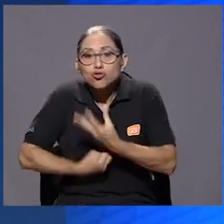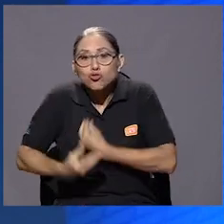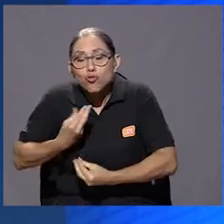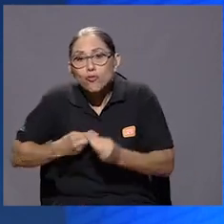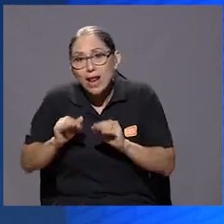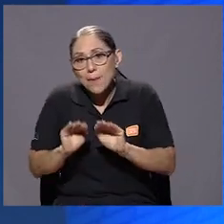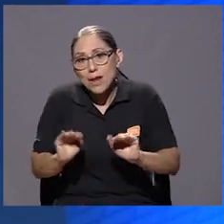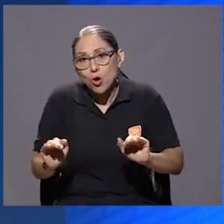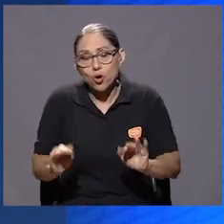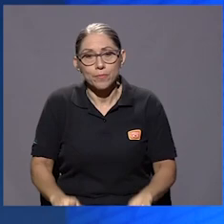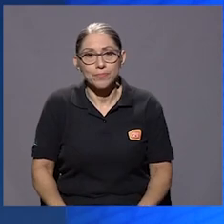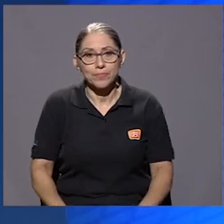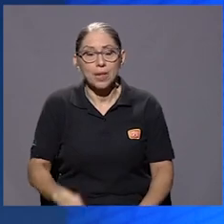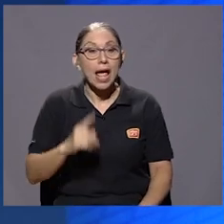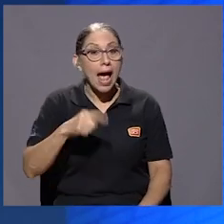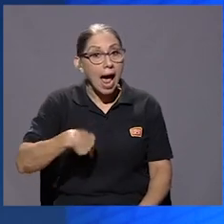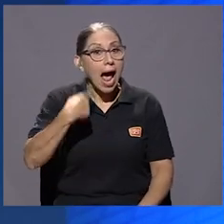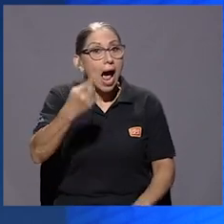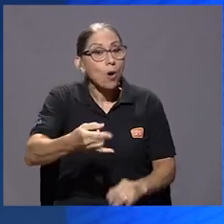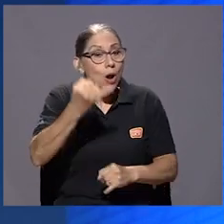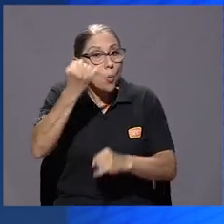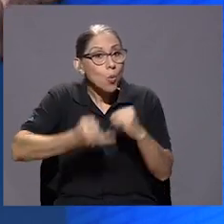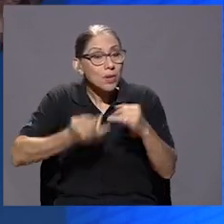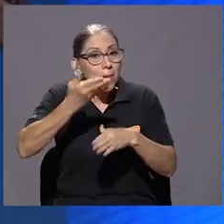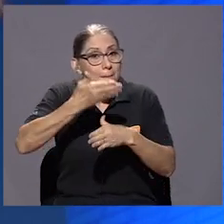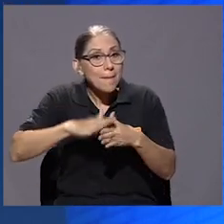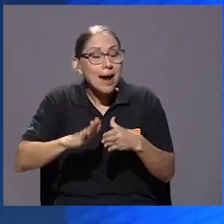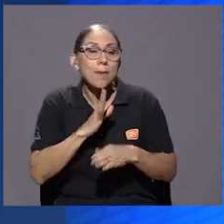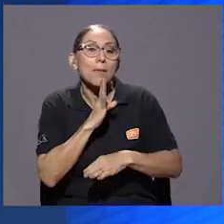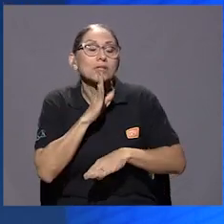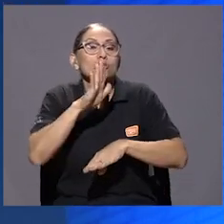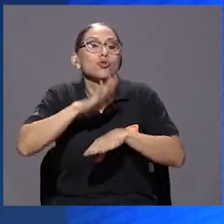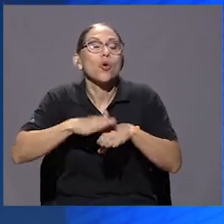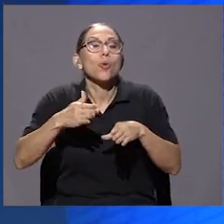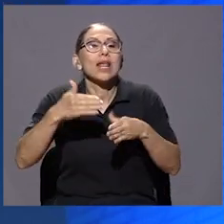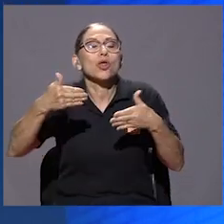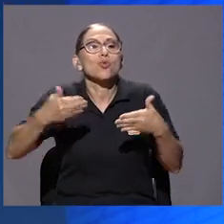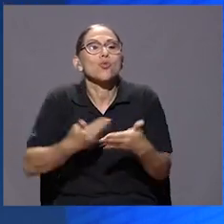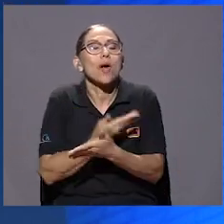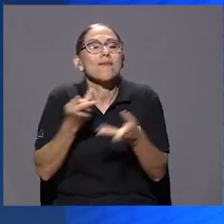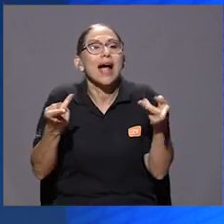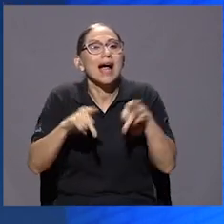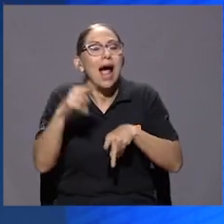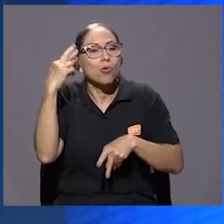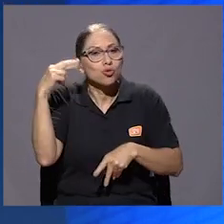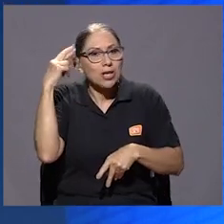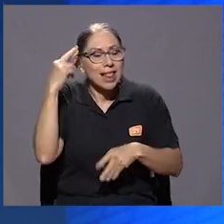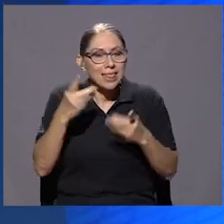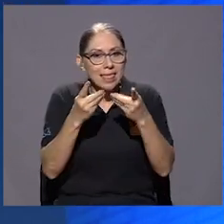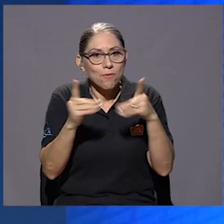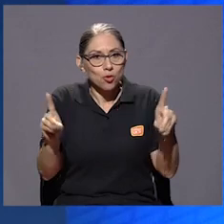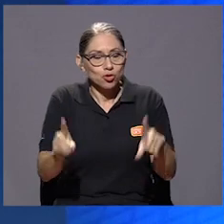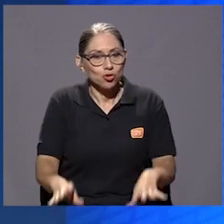vamos a hablar en el último bloque, claro, de la nueva causal de divorcio. Claro que pero sí. Antes de llegar ahí,